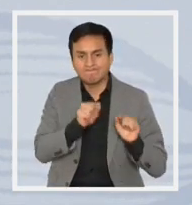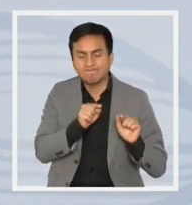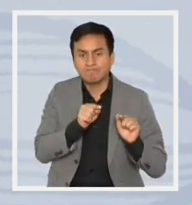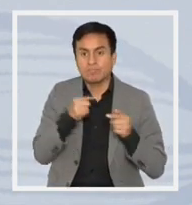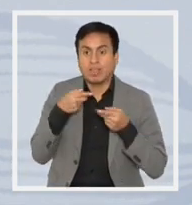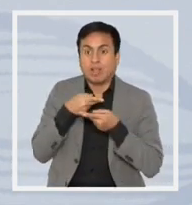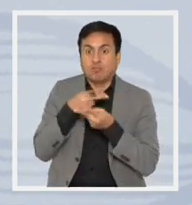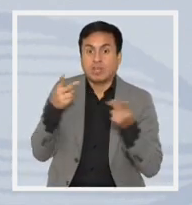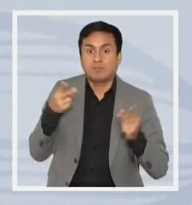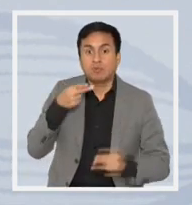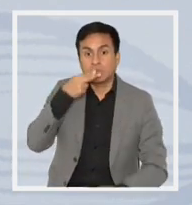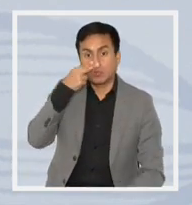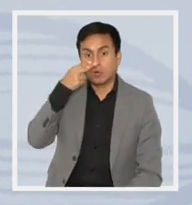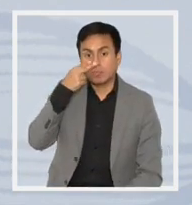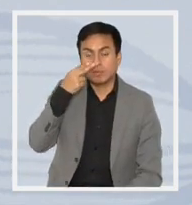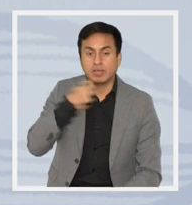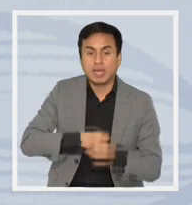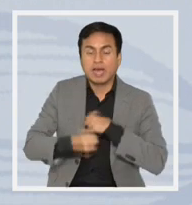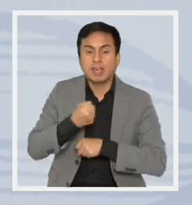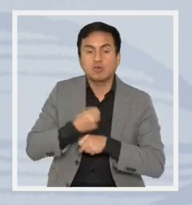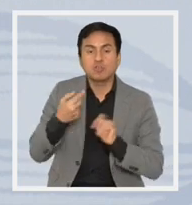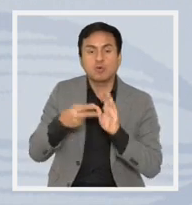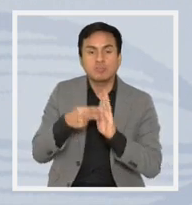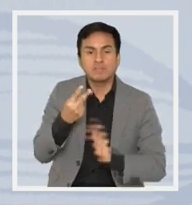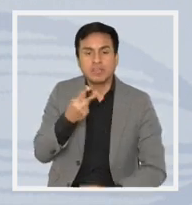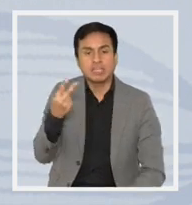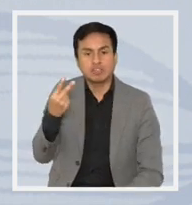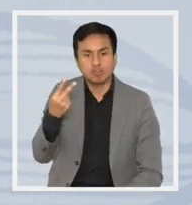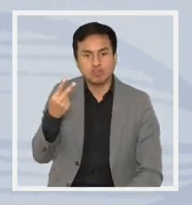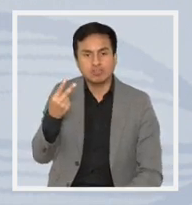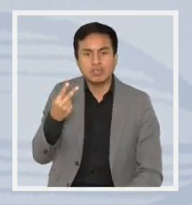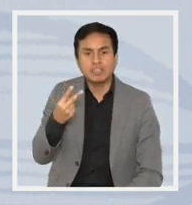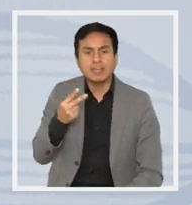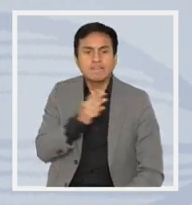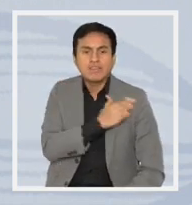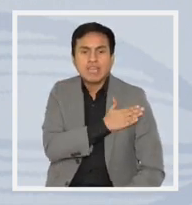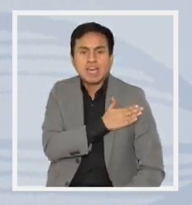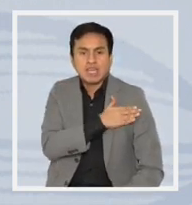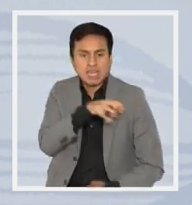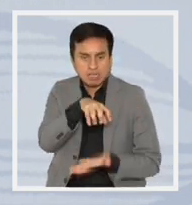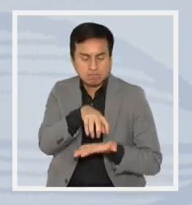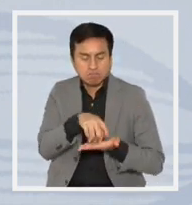que anunciáramos en noviembre del 2022 en Villarrica.